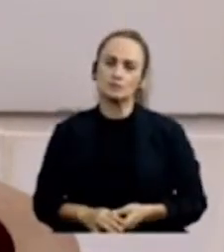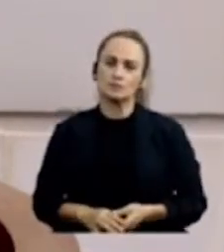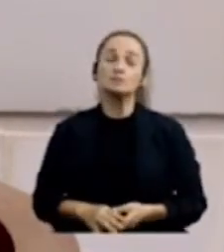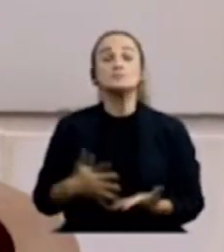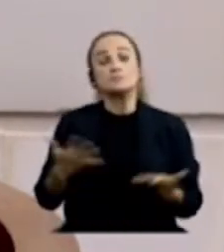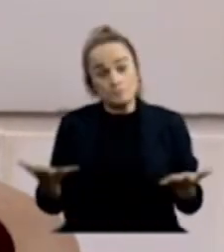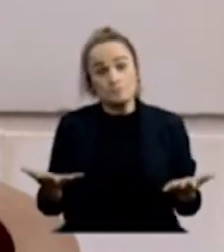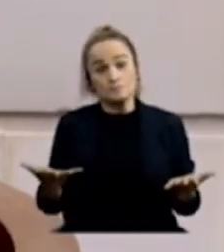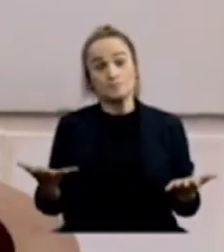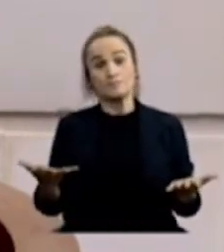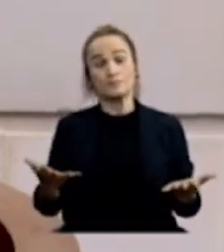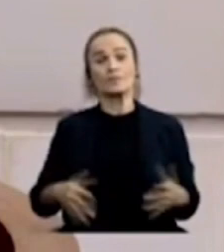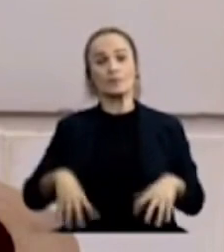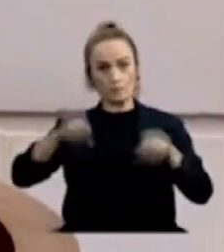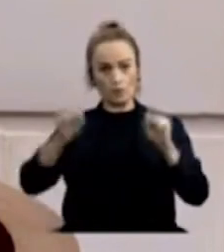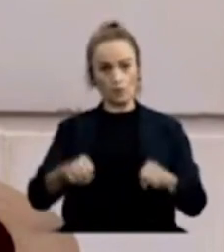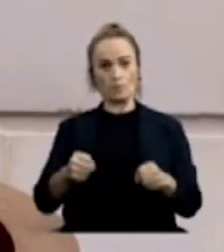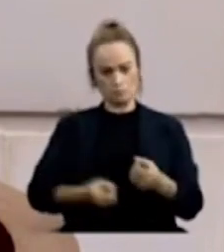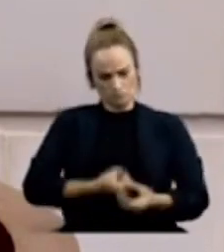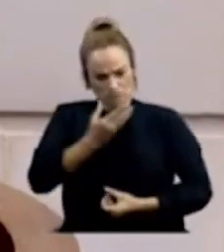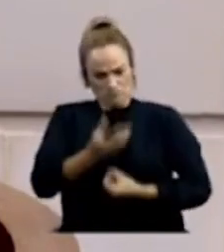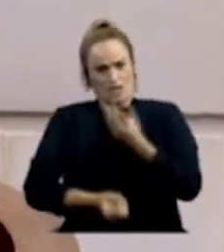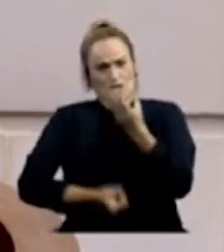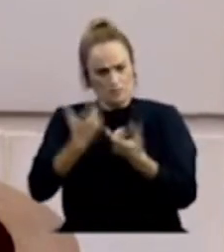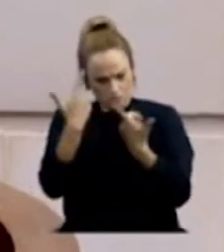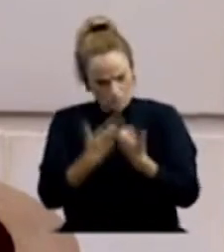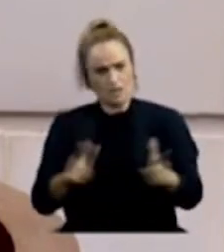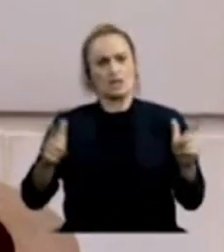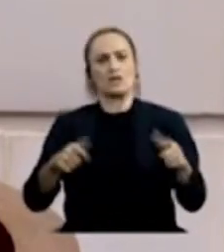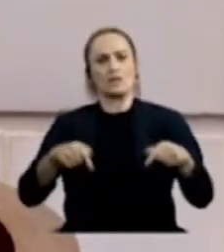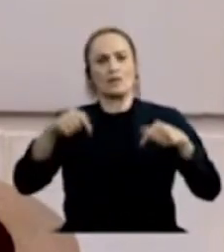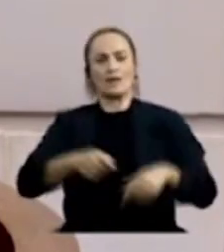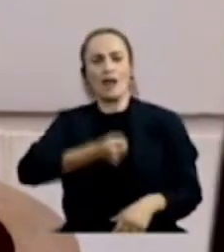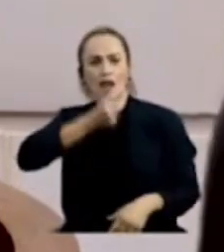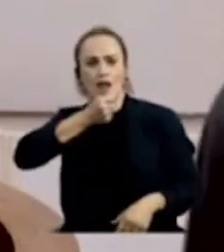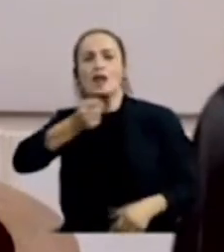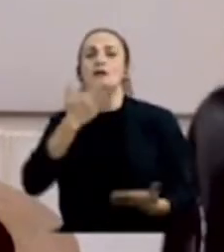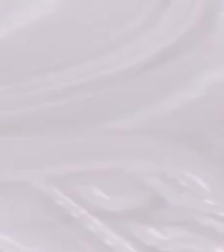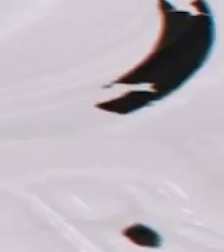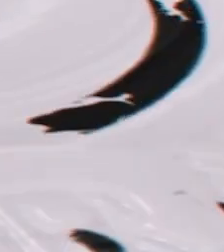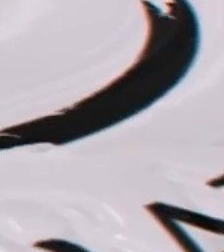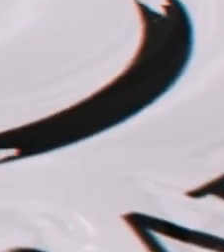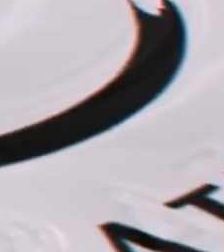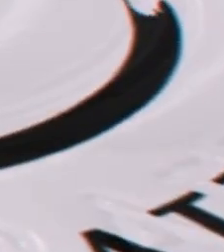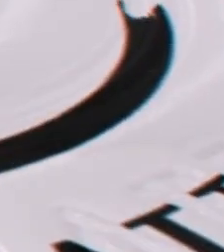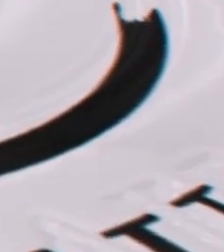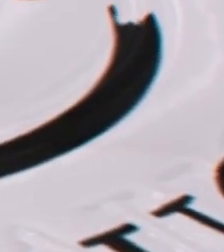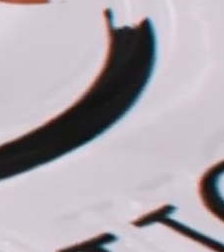podemos nosotros expresarnos libremente a través de estos micrófonos. Muchísimas gracias.